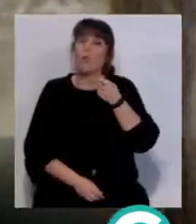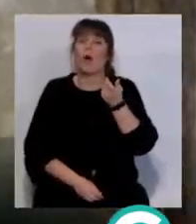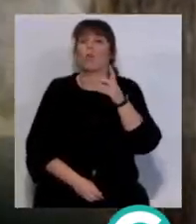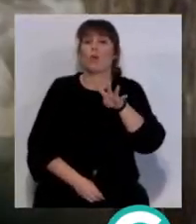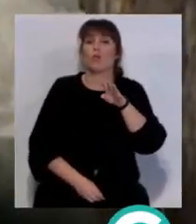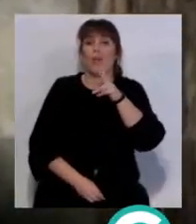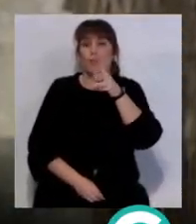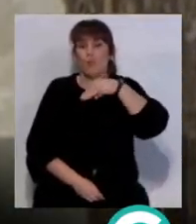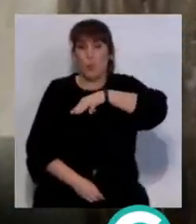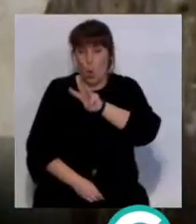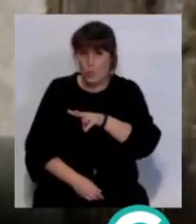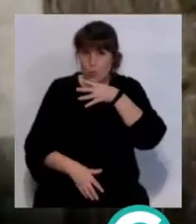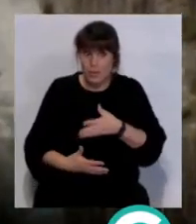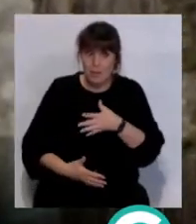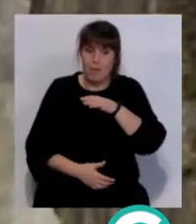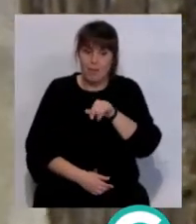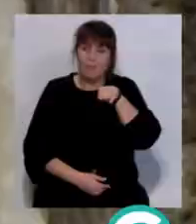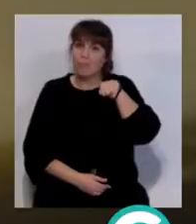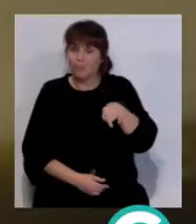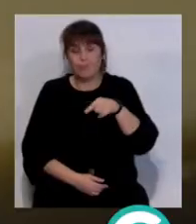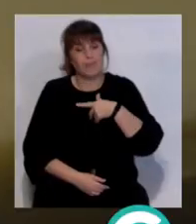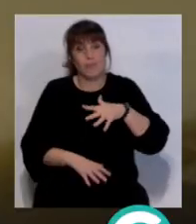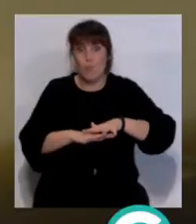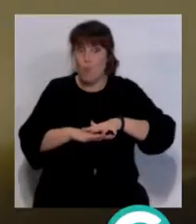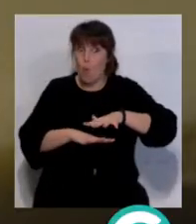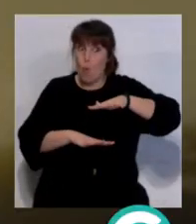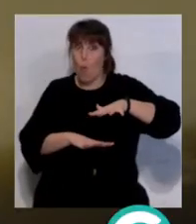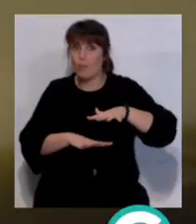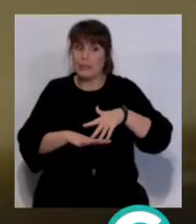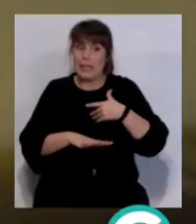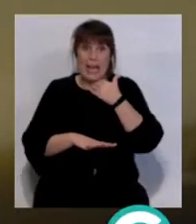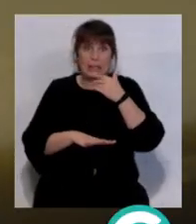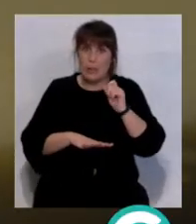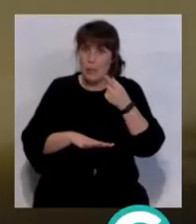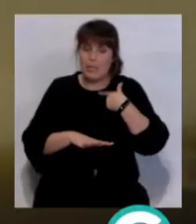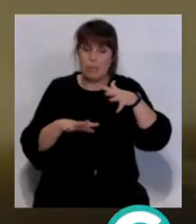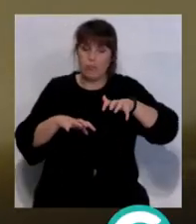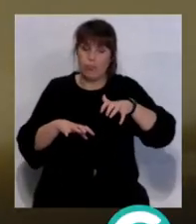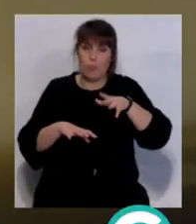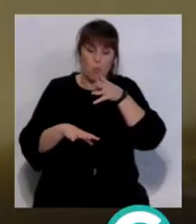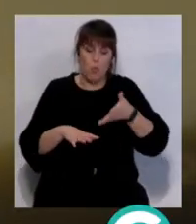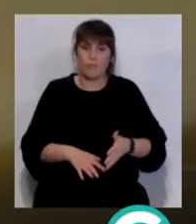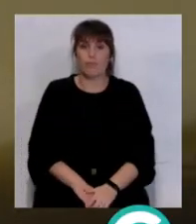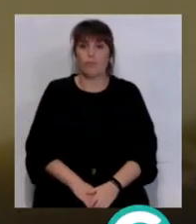cúbicos actualmente, siendo uno de los que más ha incrementado su capacidad con las últimas lluvias.